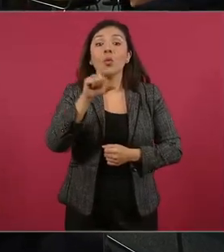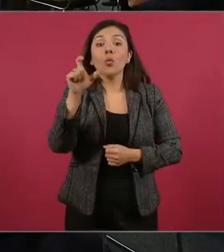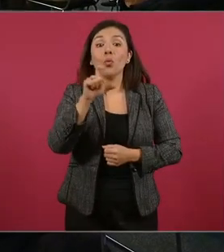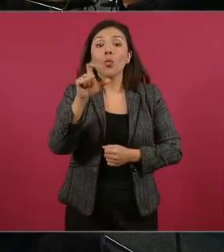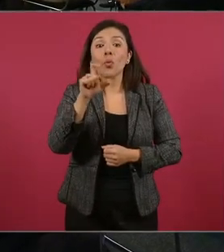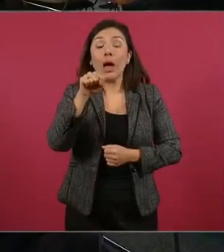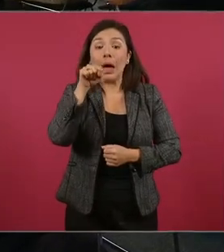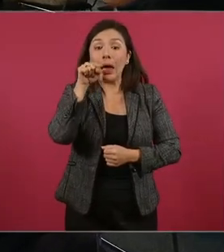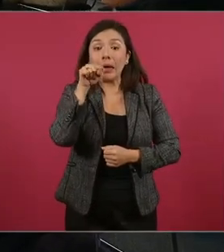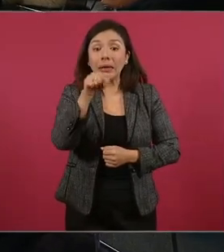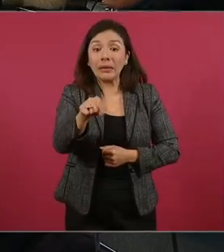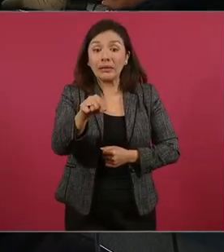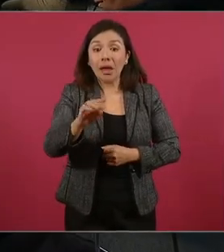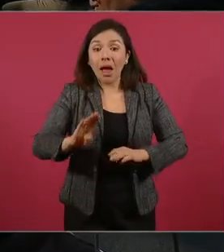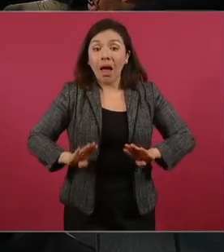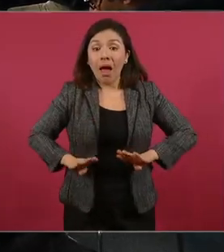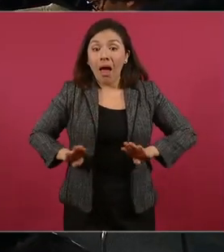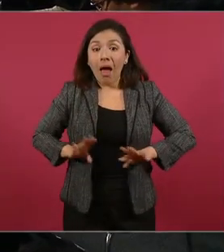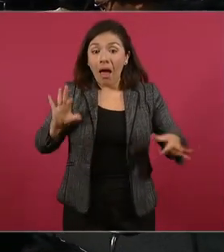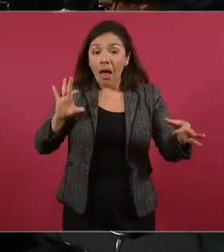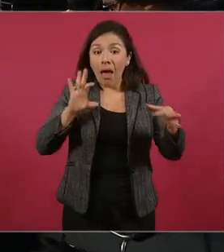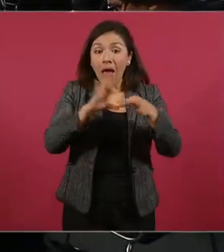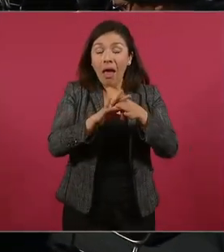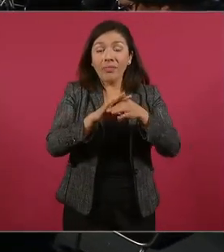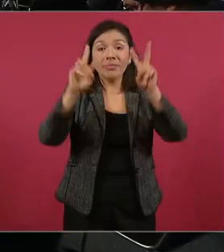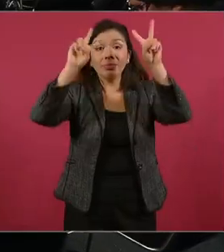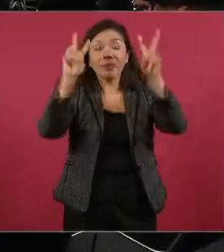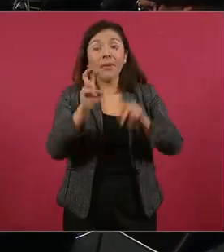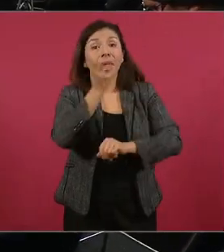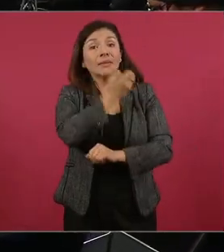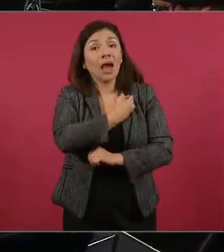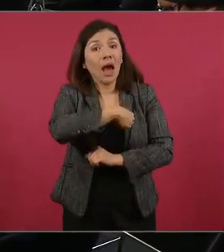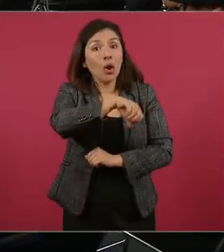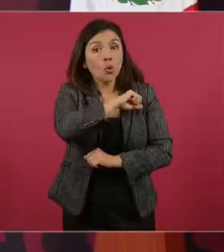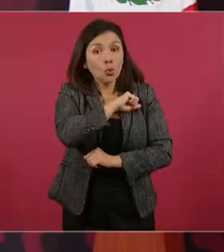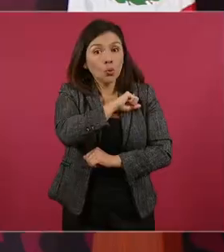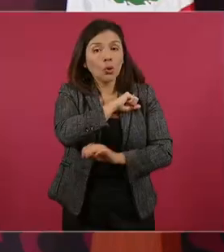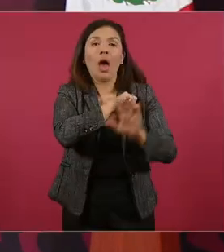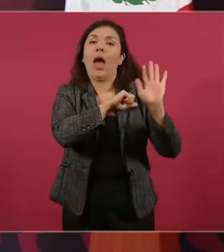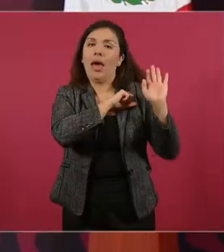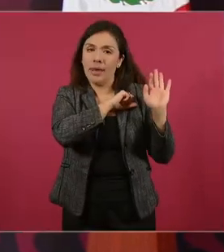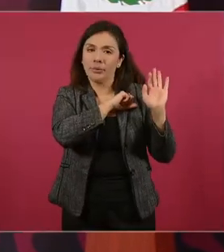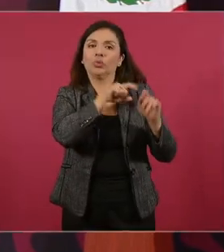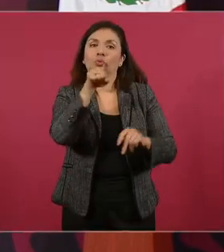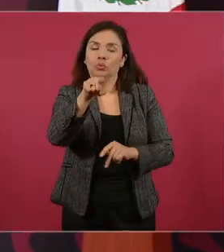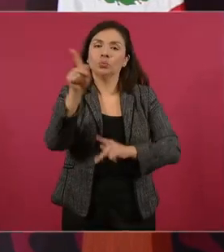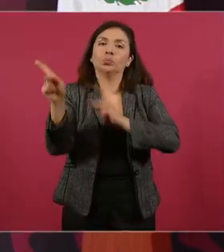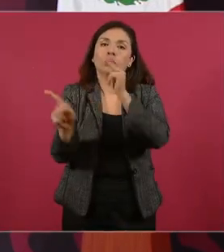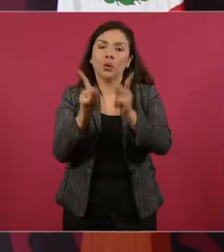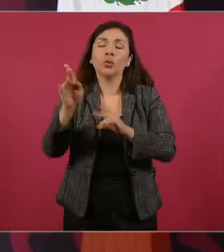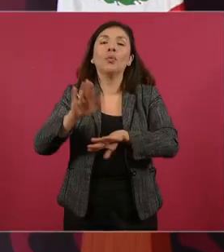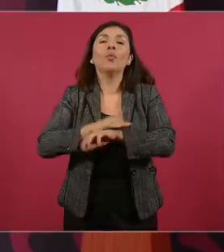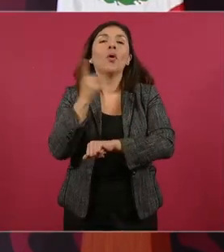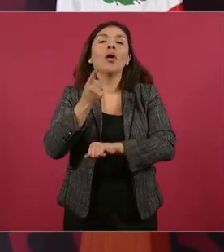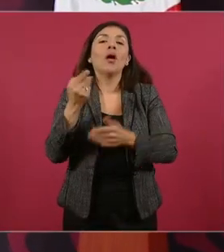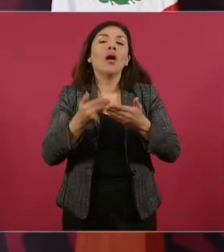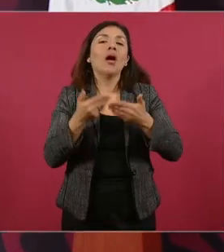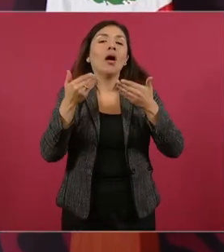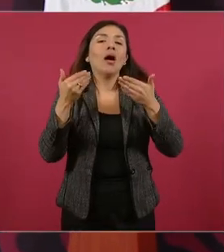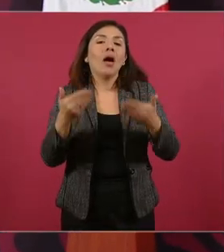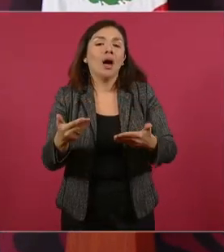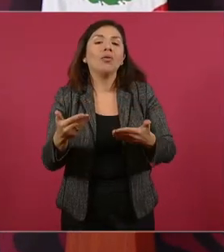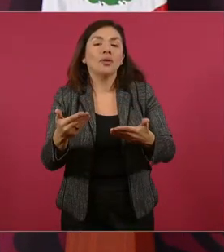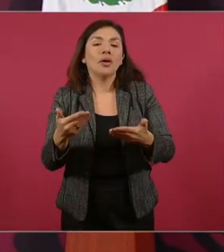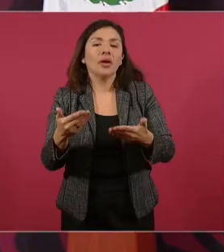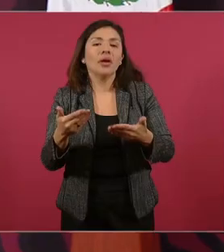a los del sector salud, ya ellos ya van, porque están ahora